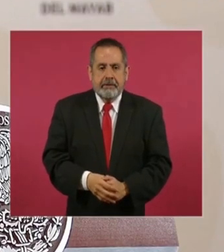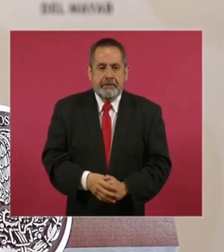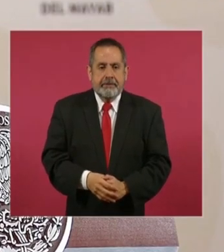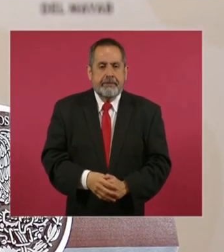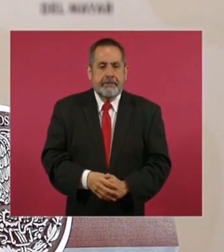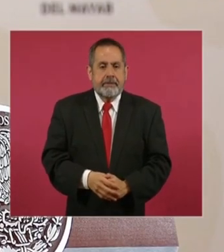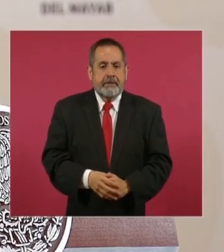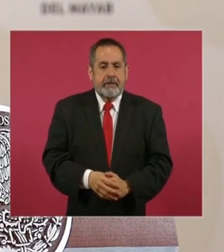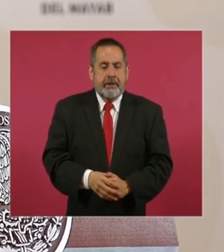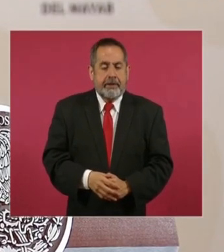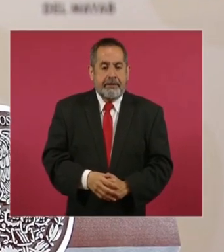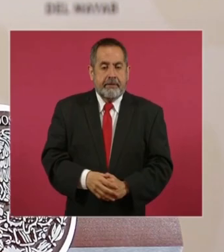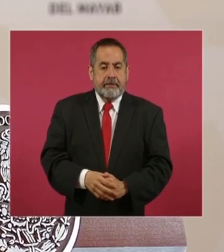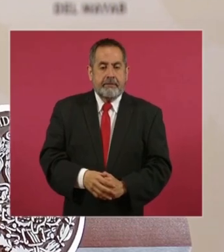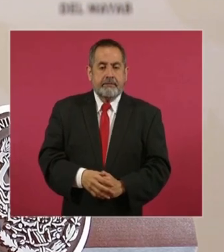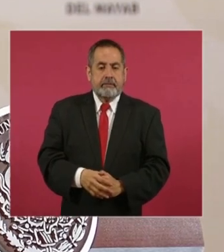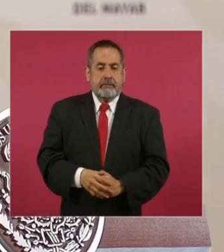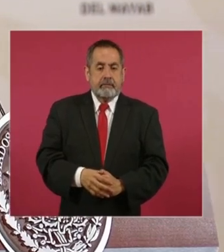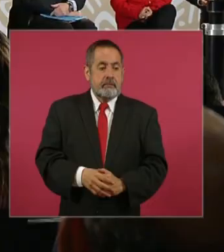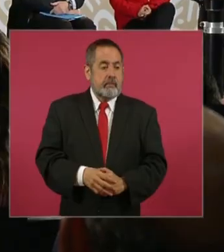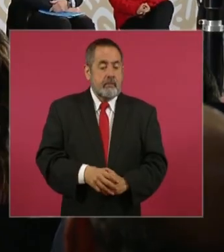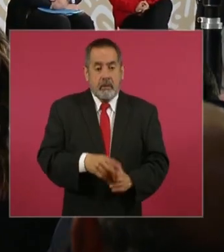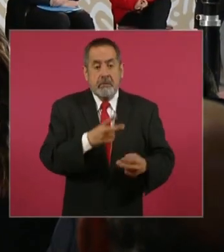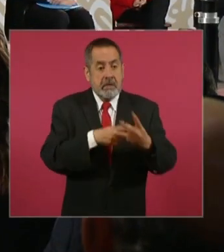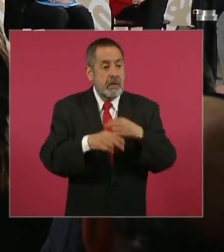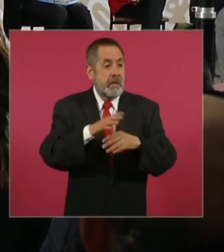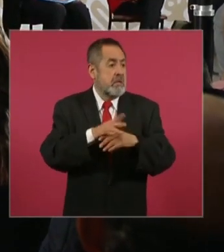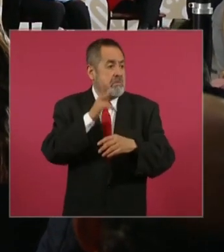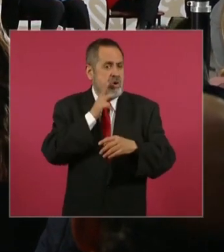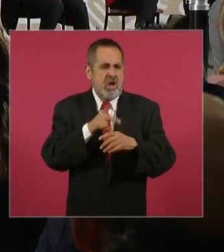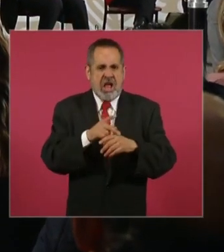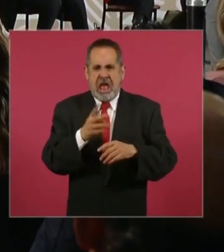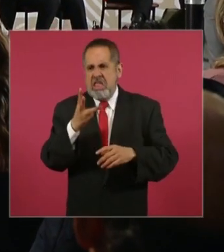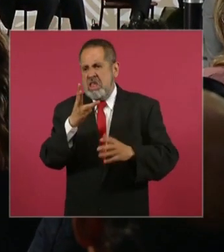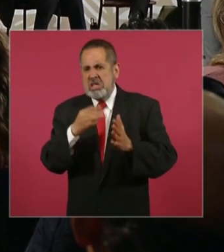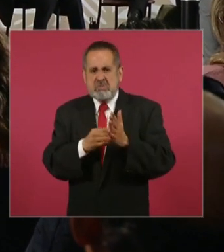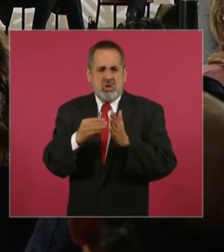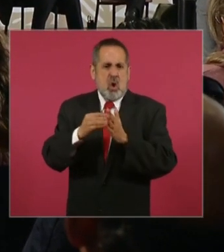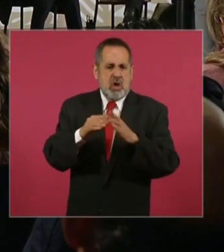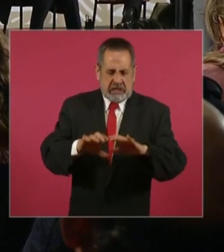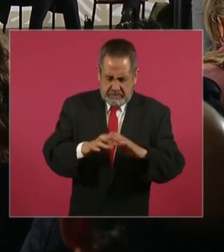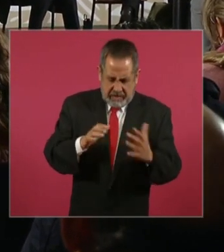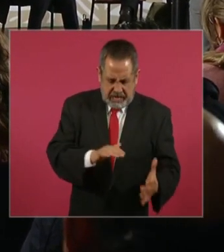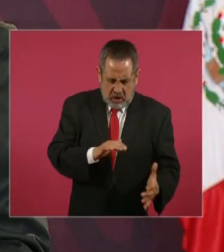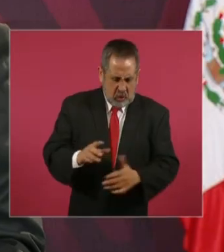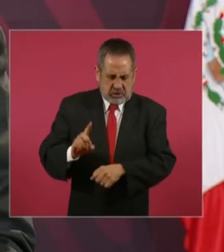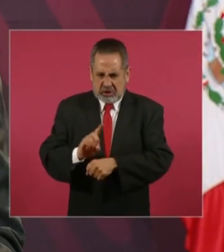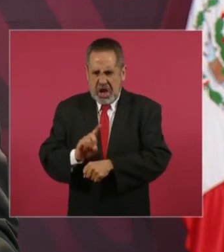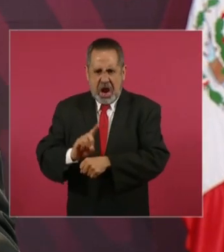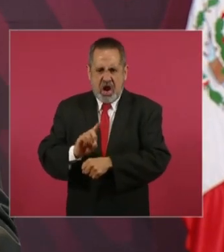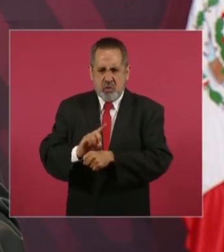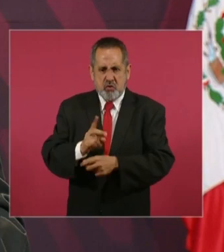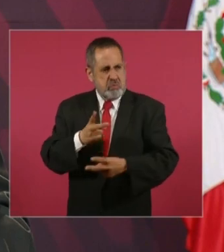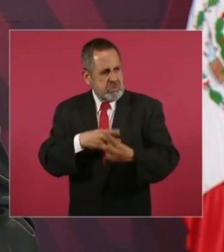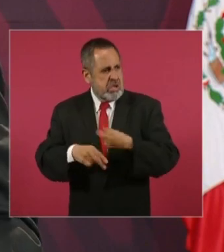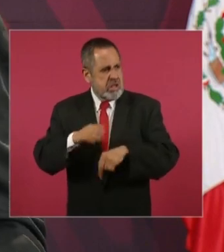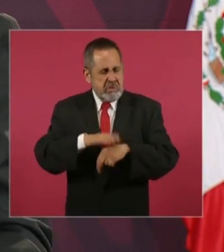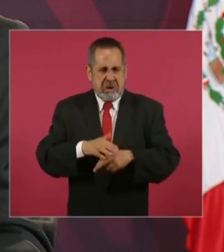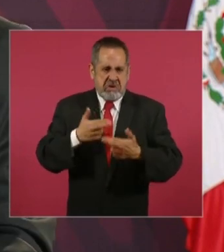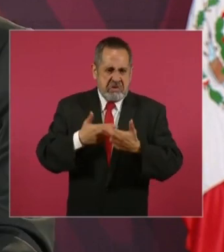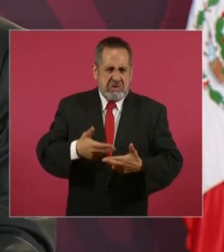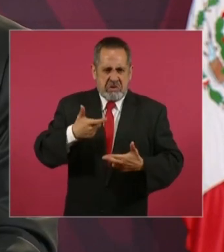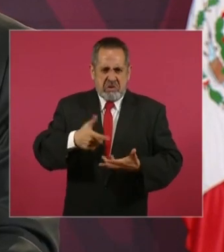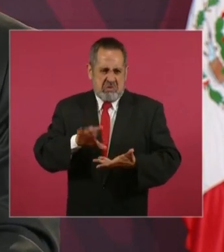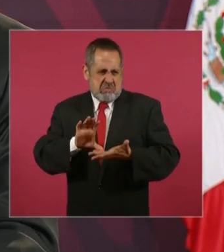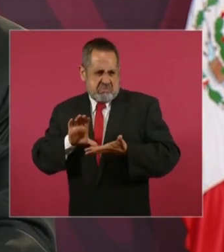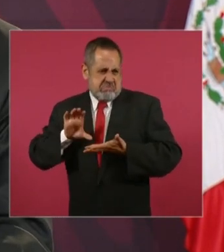Que iban a aumentar la producción petrolera en 3 millones de barriles diarios, que iba a llegar